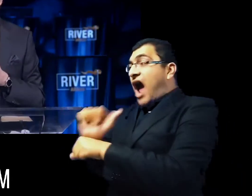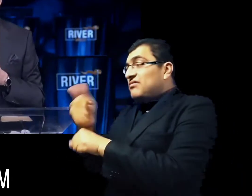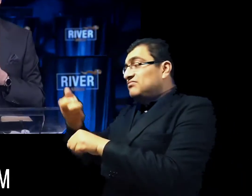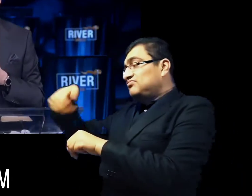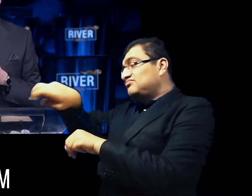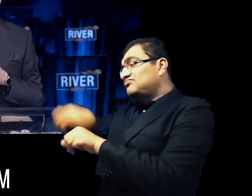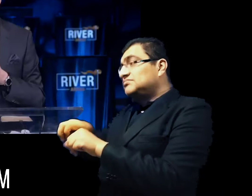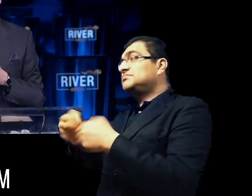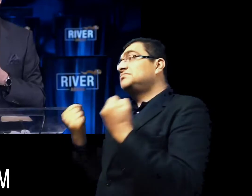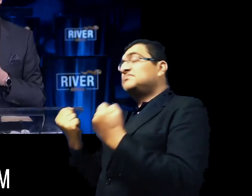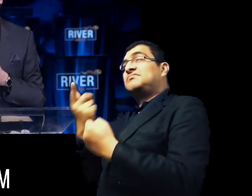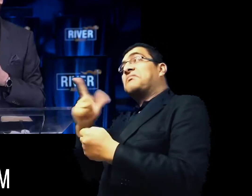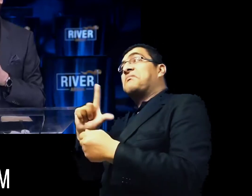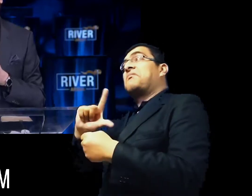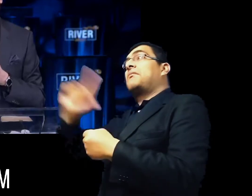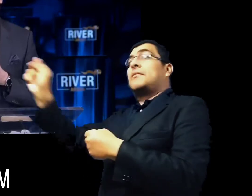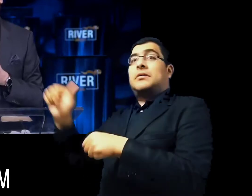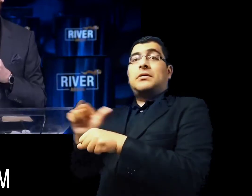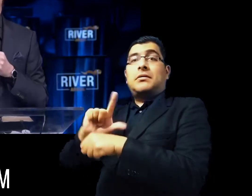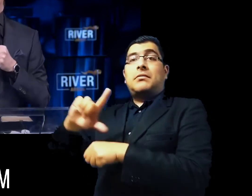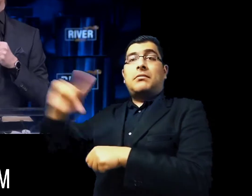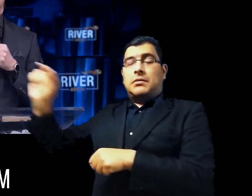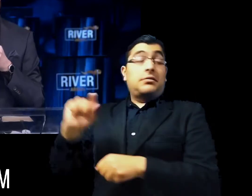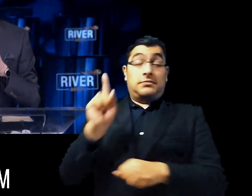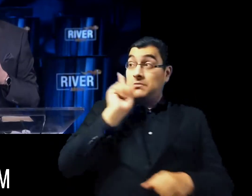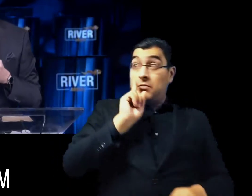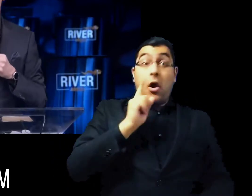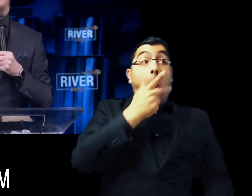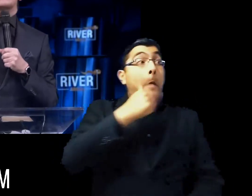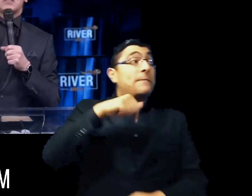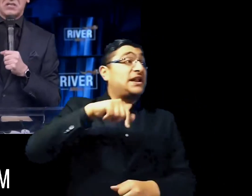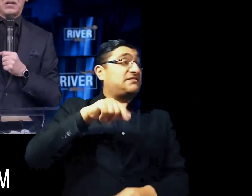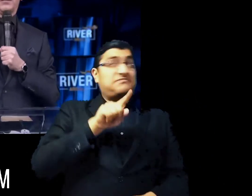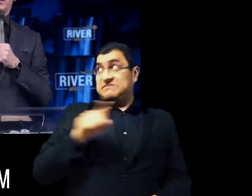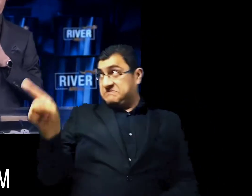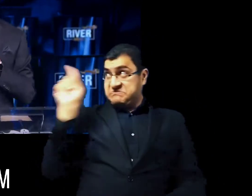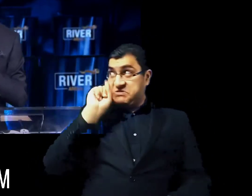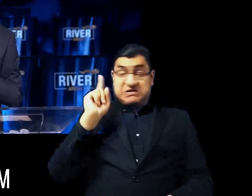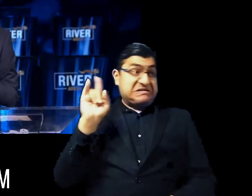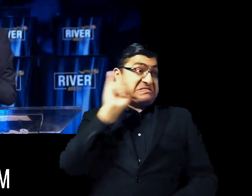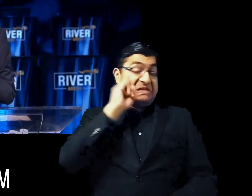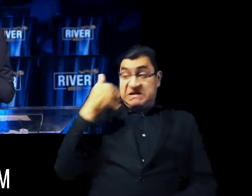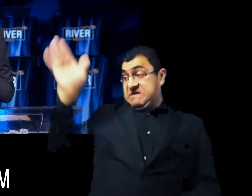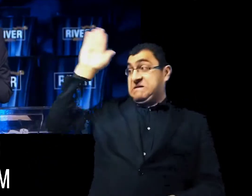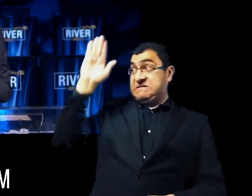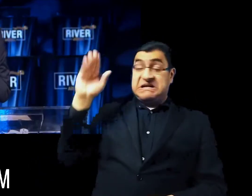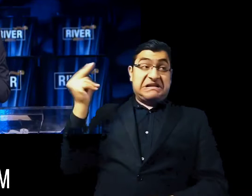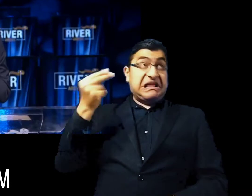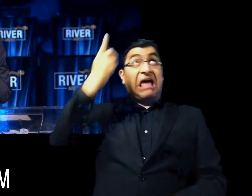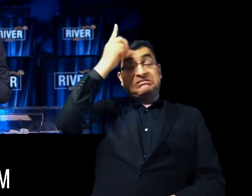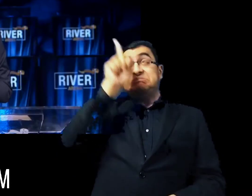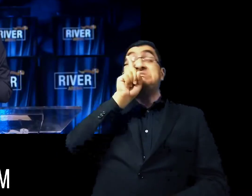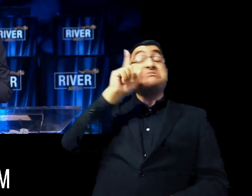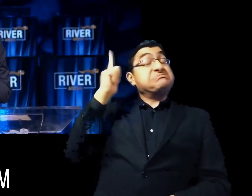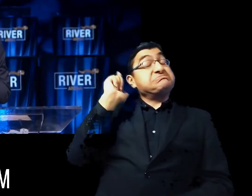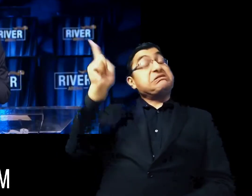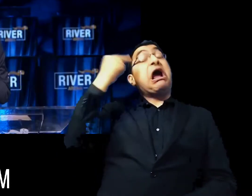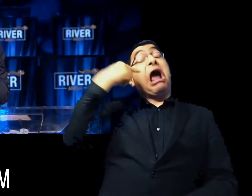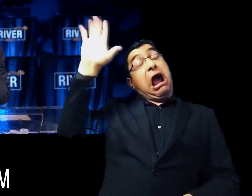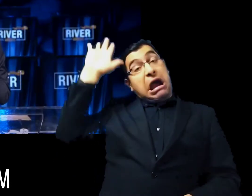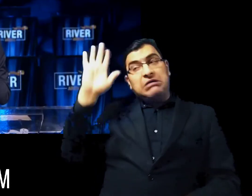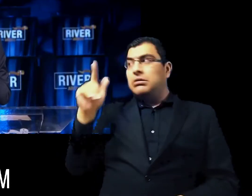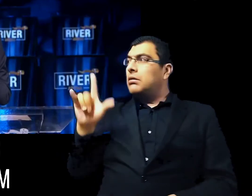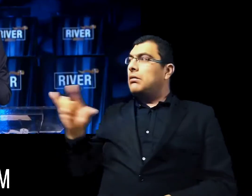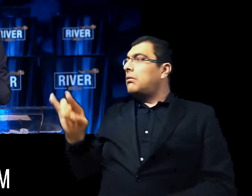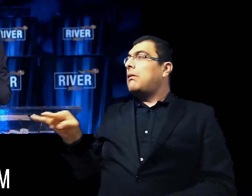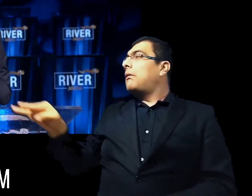fue. Y no la volvimos a ver. Roberto dijo, hija del diablo, ya va a necesitar de Dios. Pero eso no fue lo peor. Lo peor es que